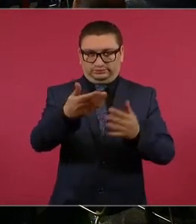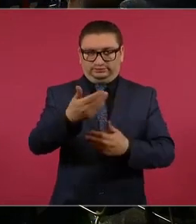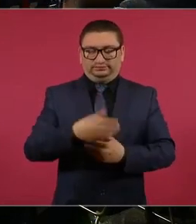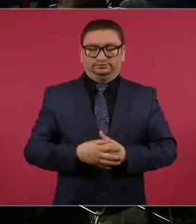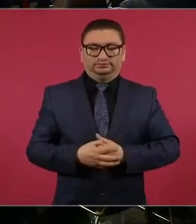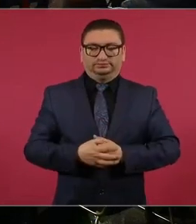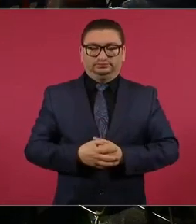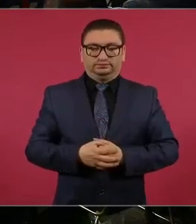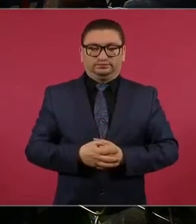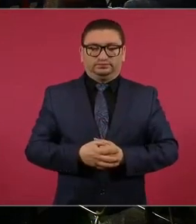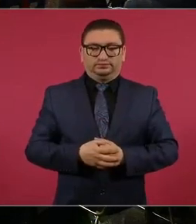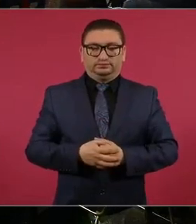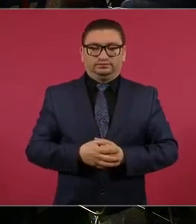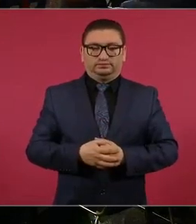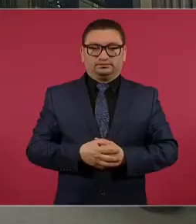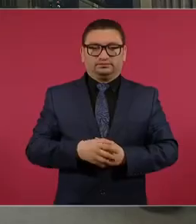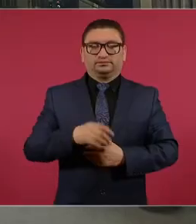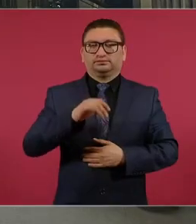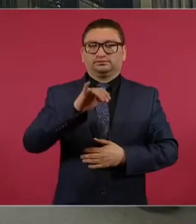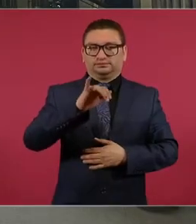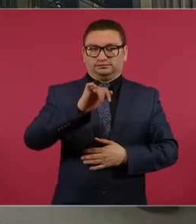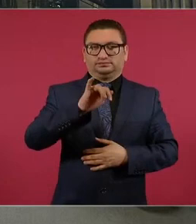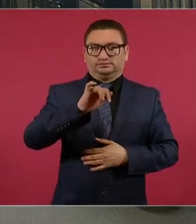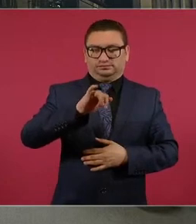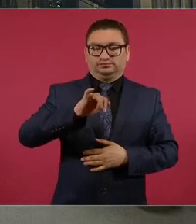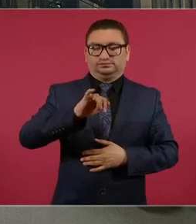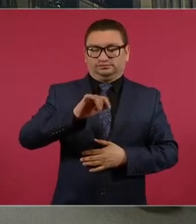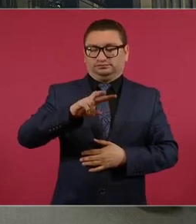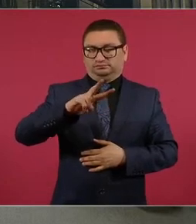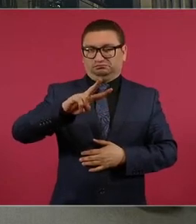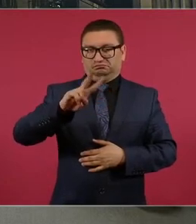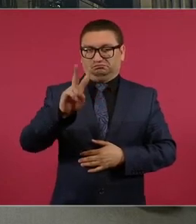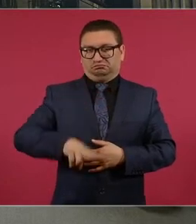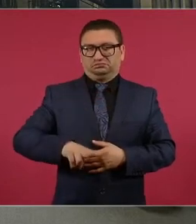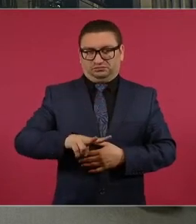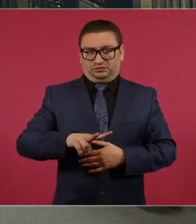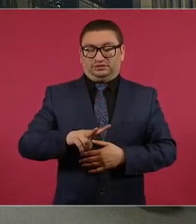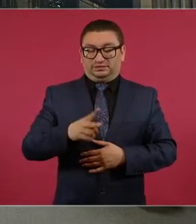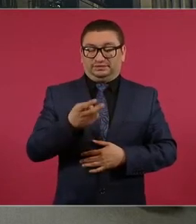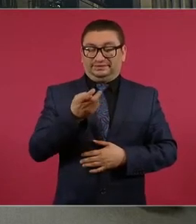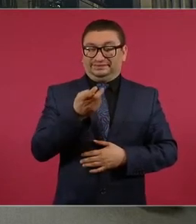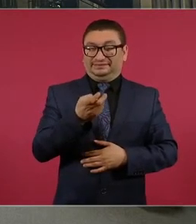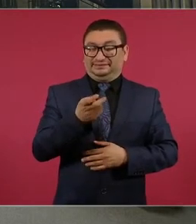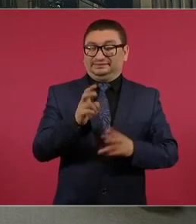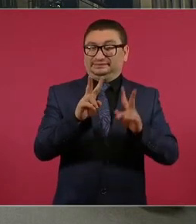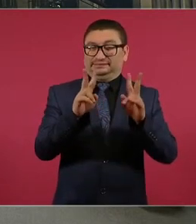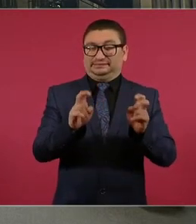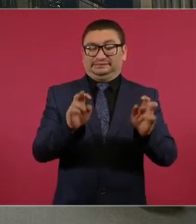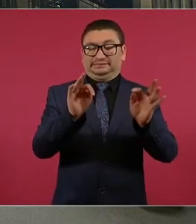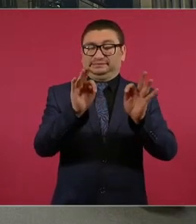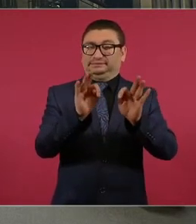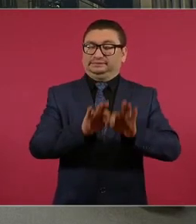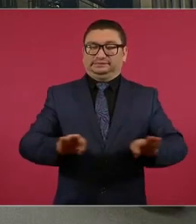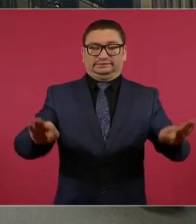infartos si Efectivamente es un tema muy